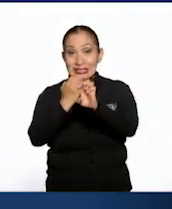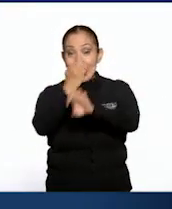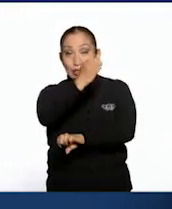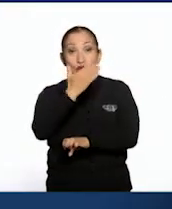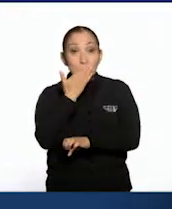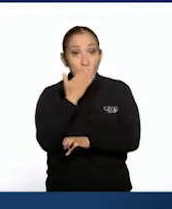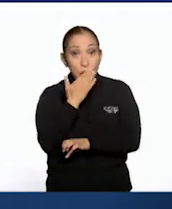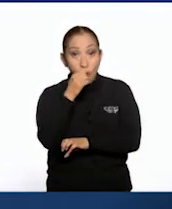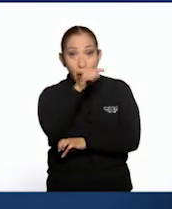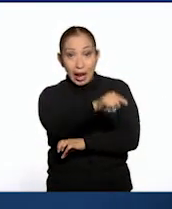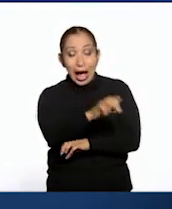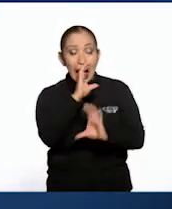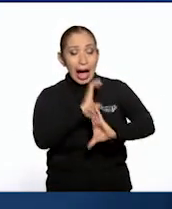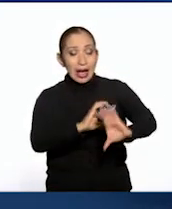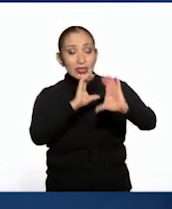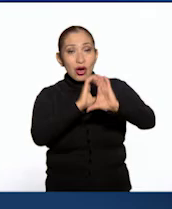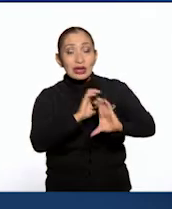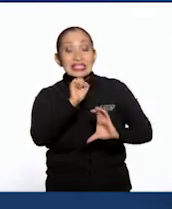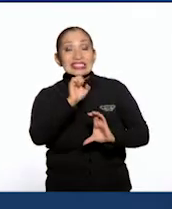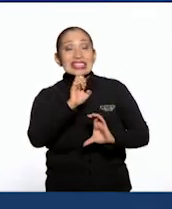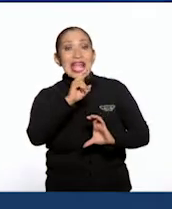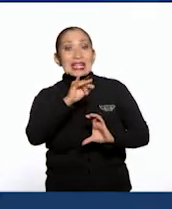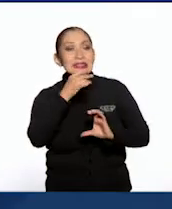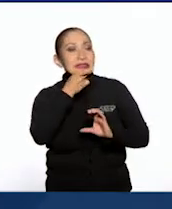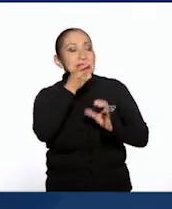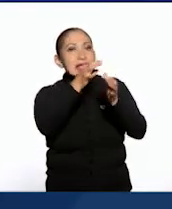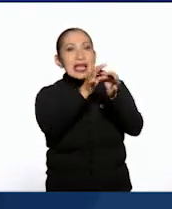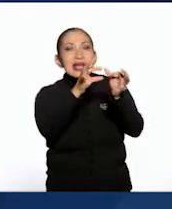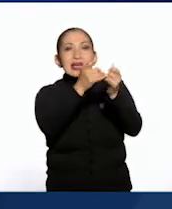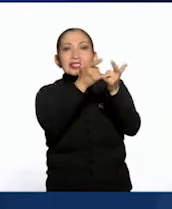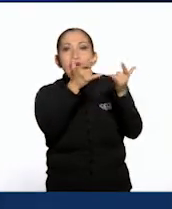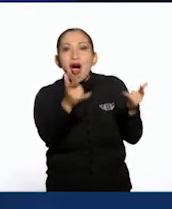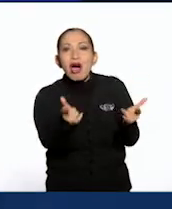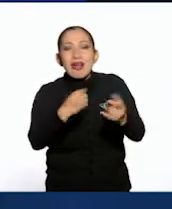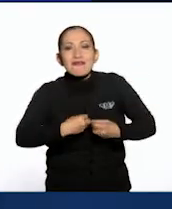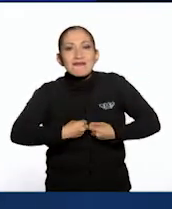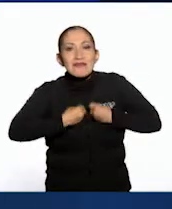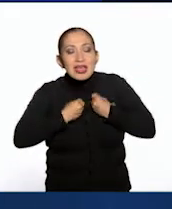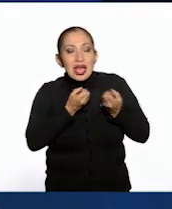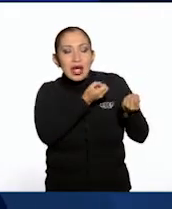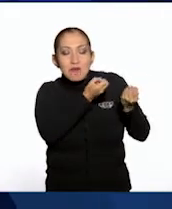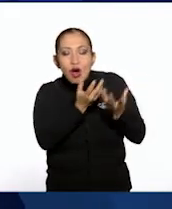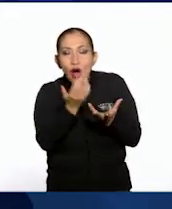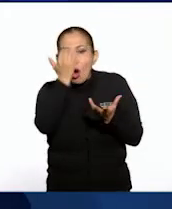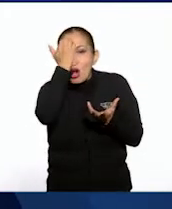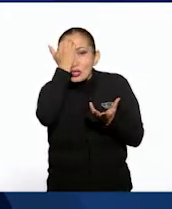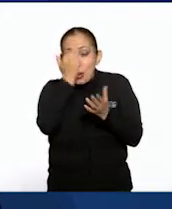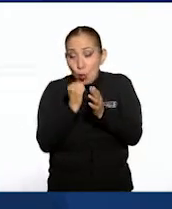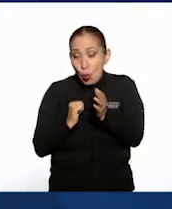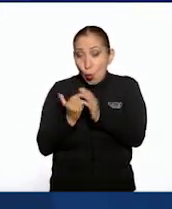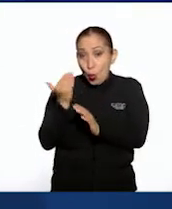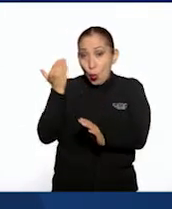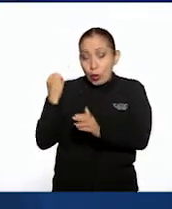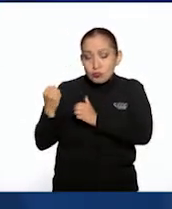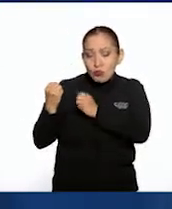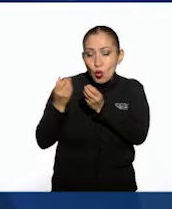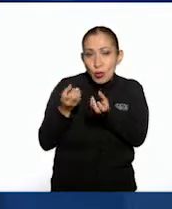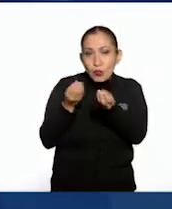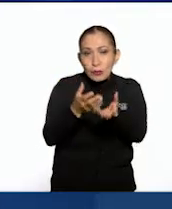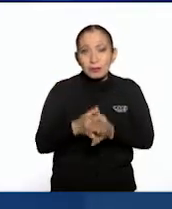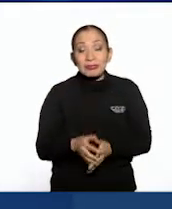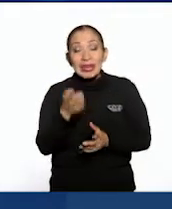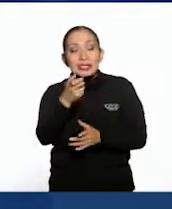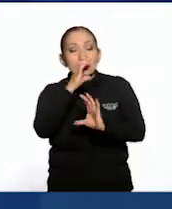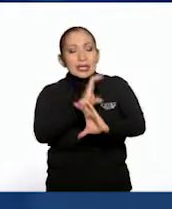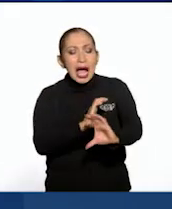de Sonora, los cantos seris cuentan historias, vivencias y transmiten conocimientos de sus antepasados.